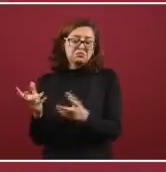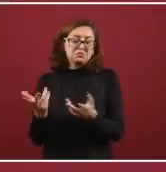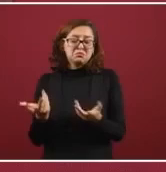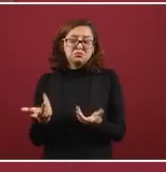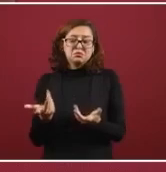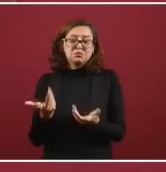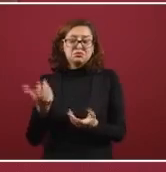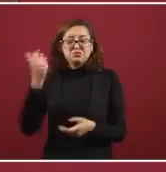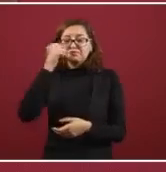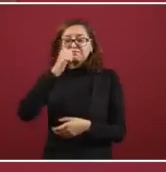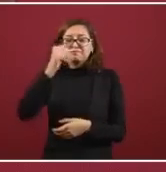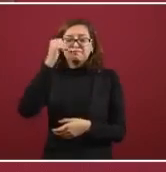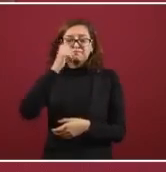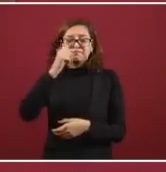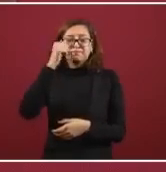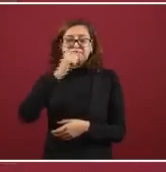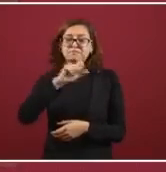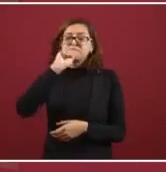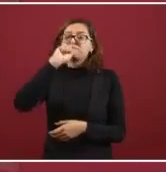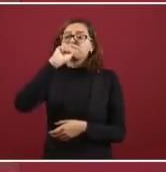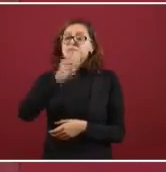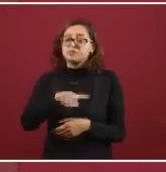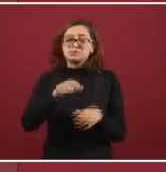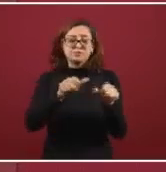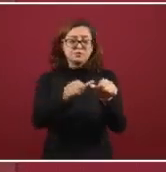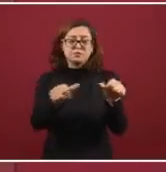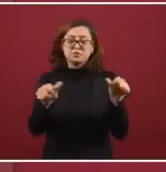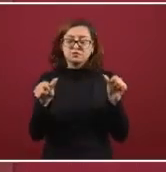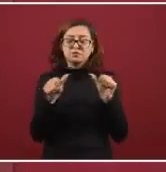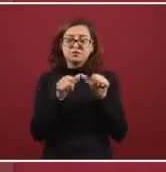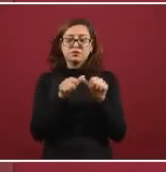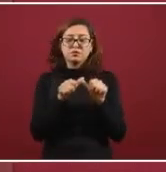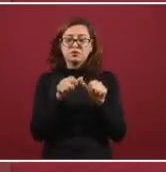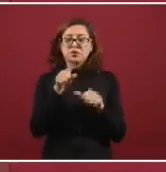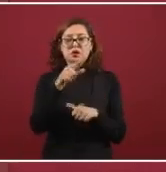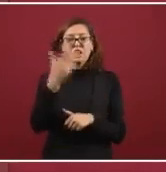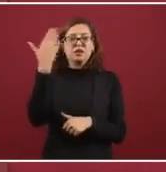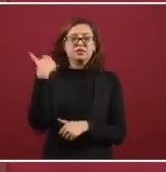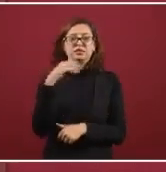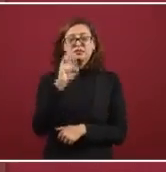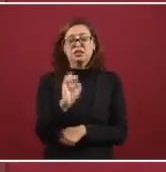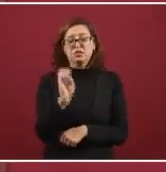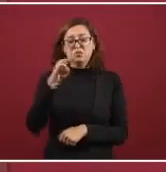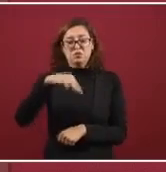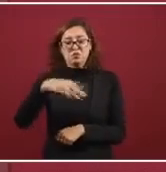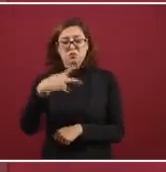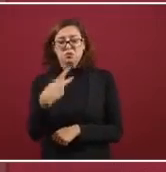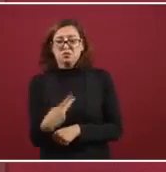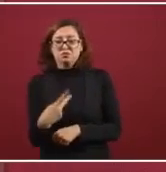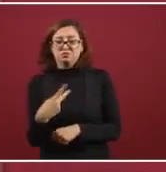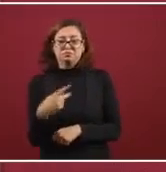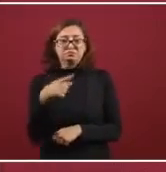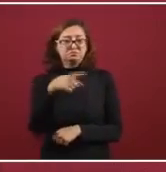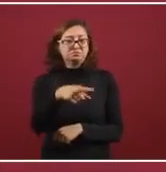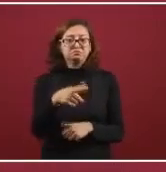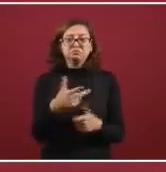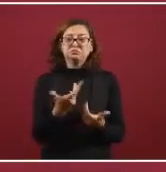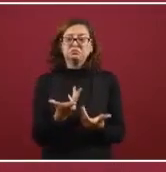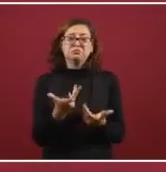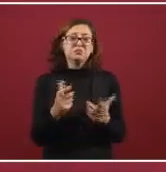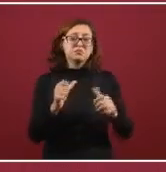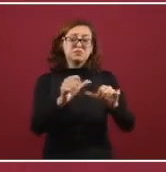se va a hacer en el área en que estaba el Estado Mayor Presidencial, que es un área, vamos a